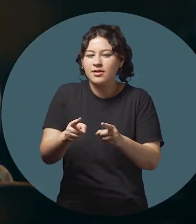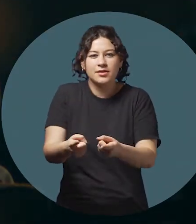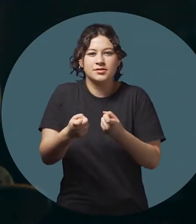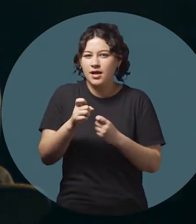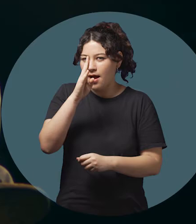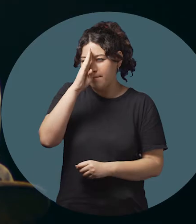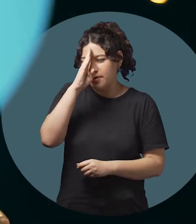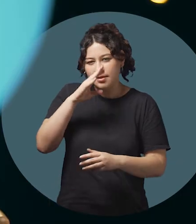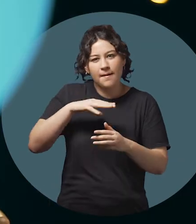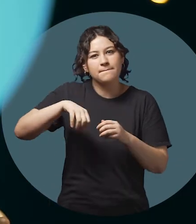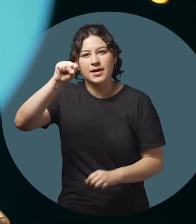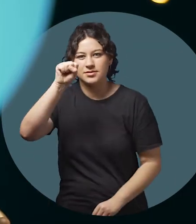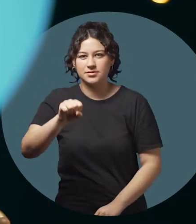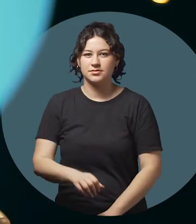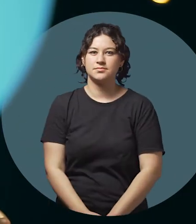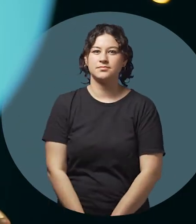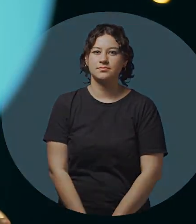necesidad de aprender más.